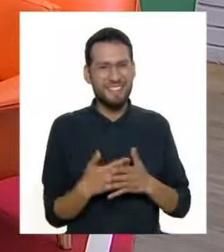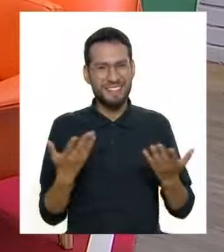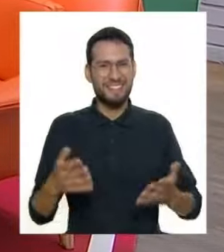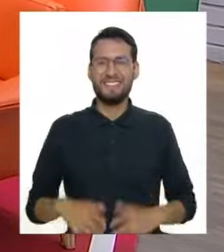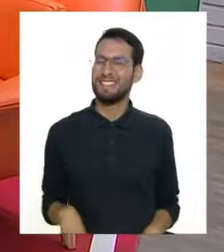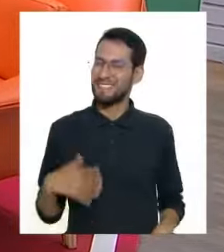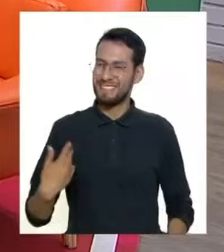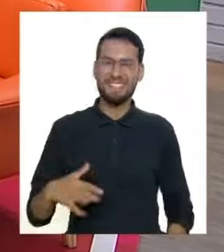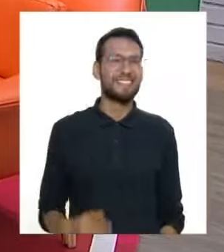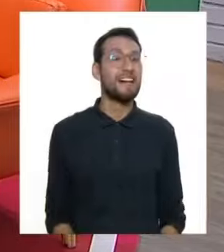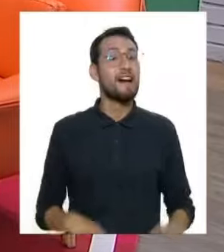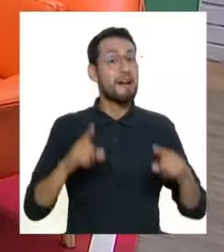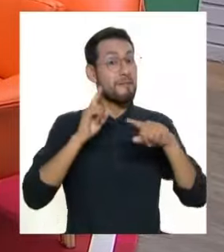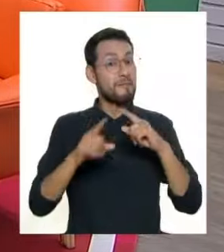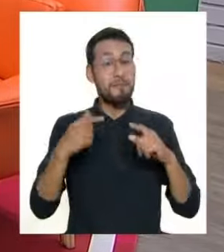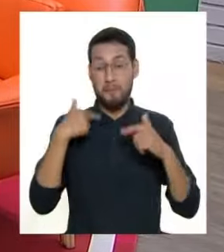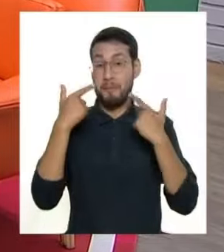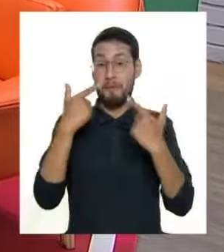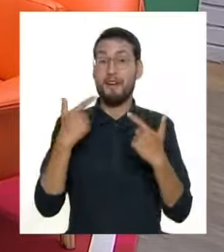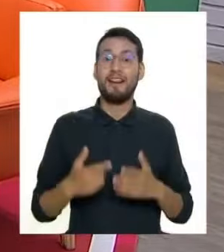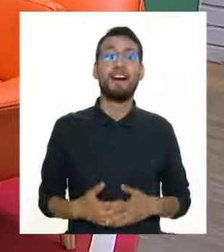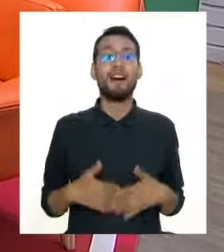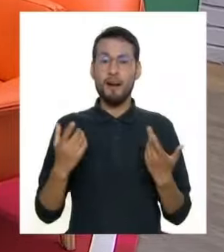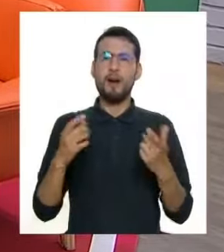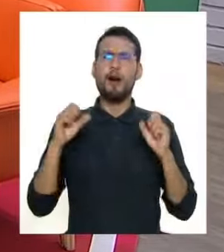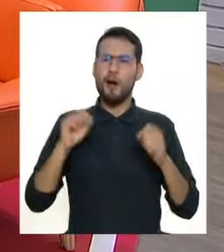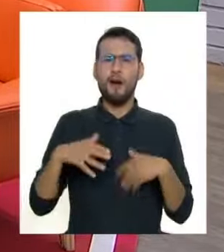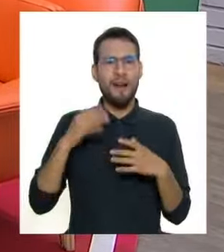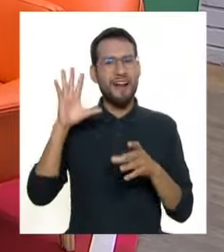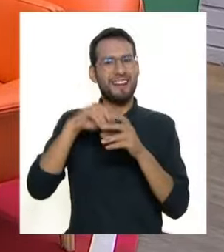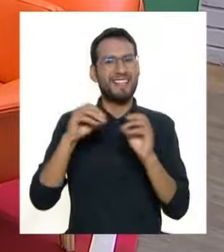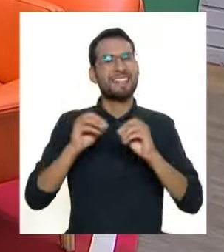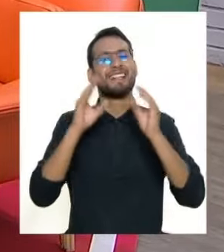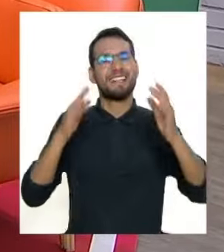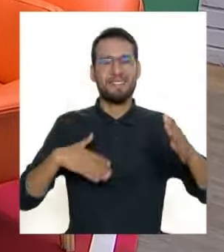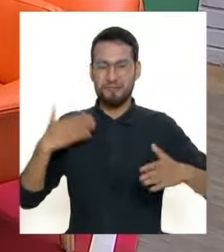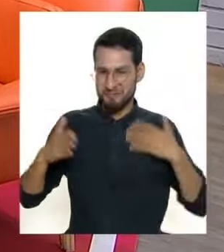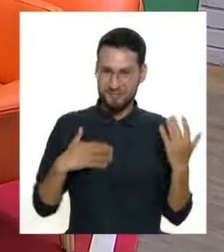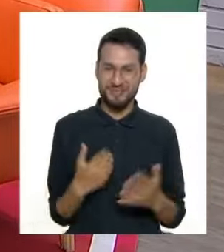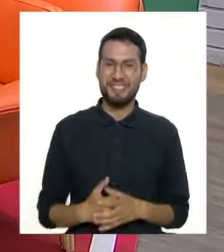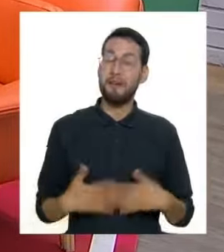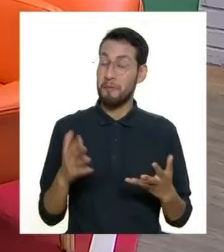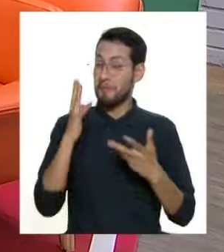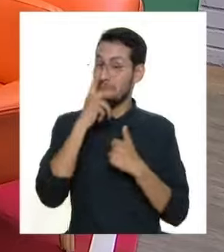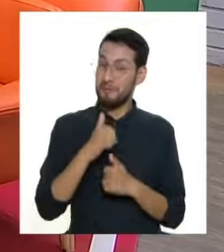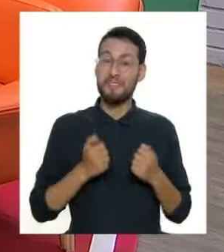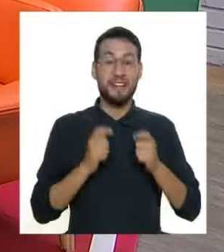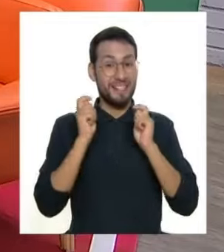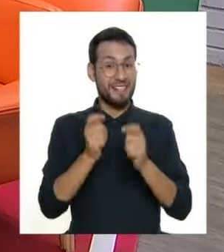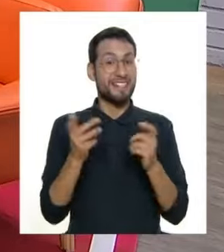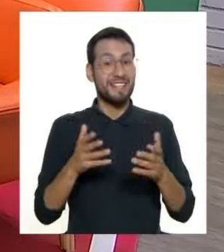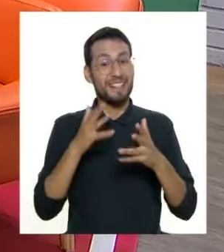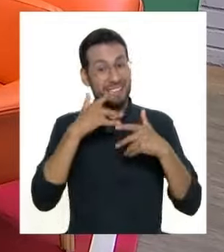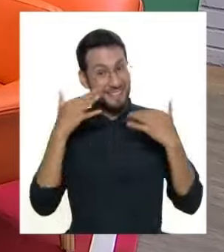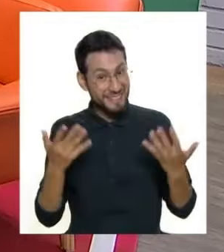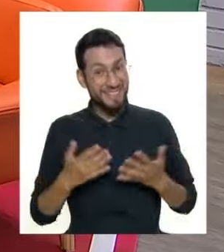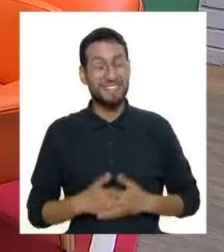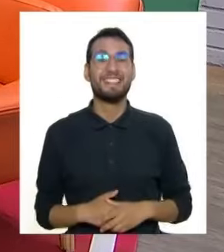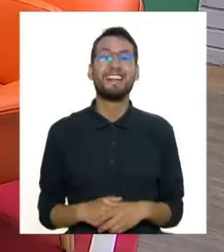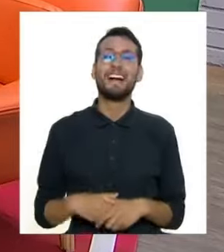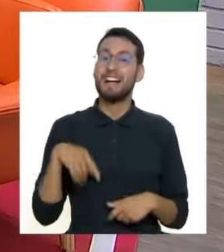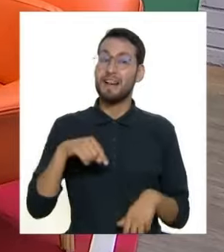todos lados está. Pero lo chévere es que todos se han sumado a este Día de la Felicidad. Y es que bonito, hay que regalarle un poquito de felicidad a